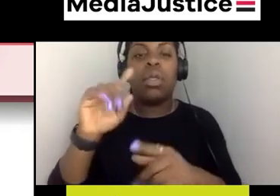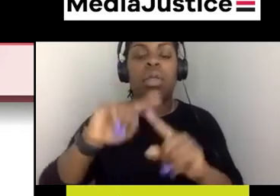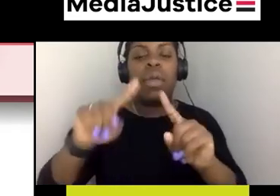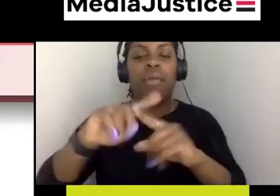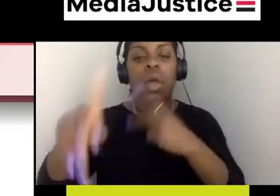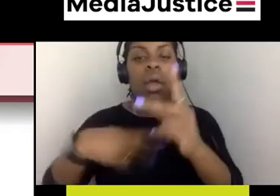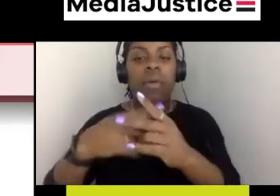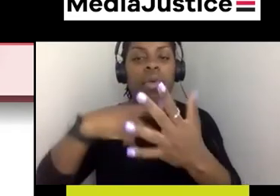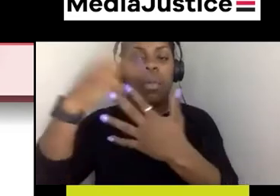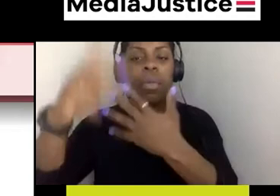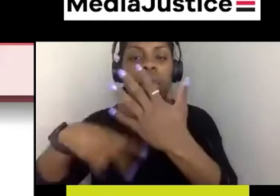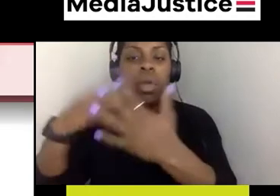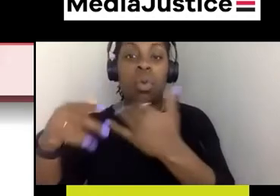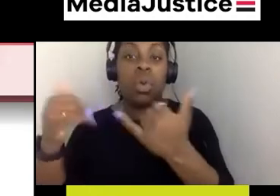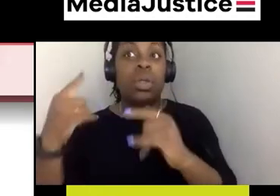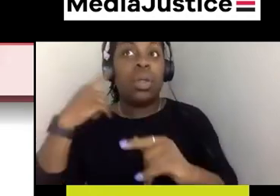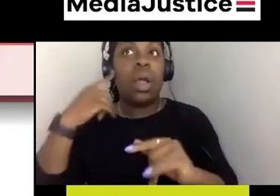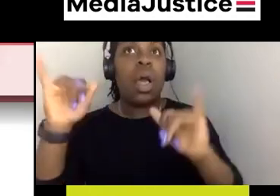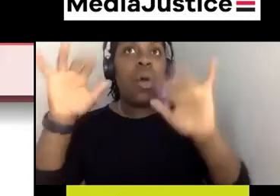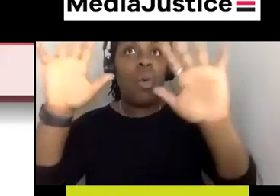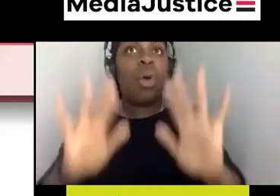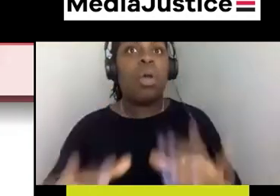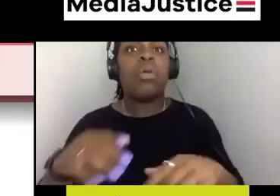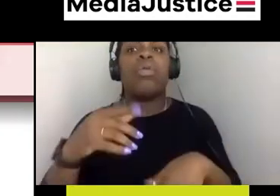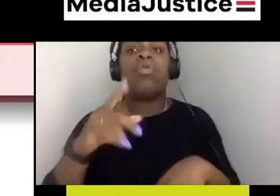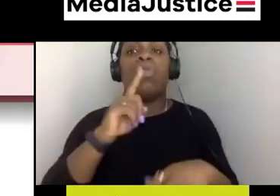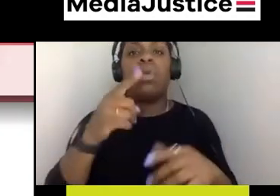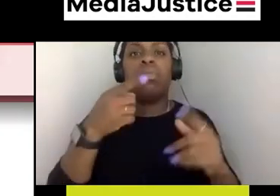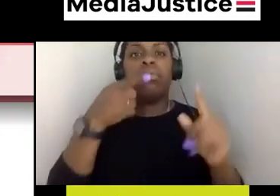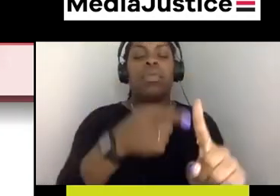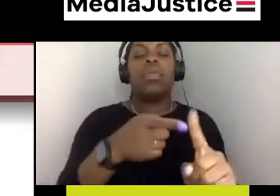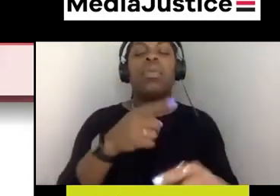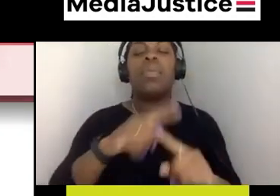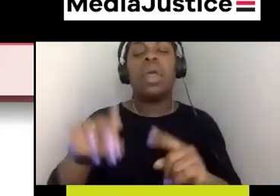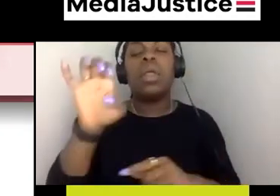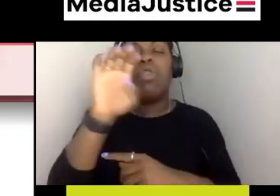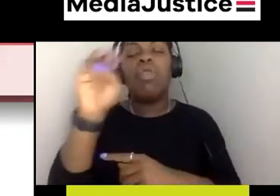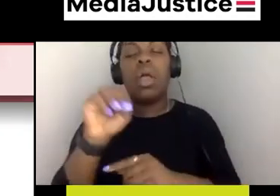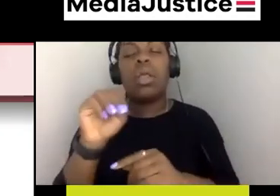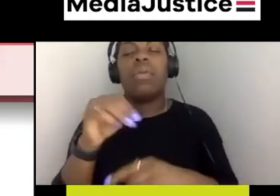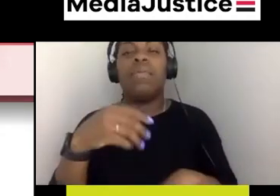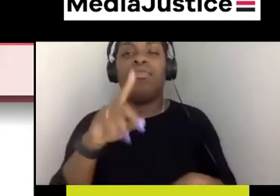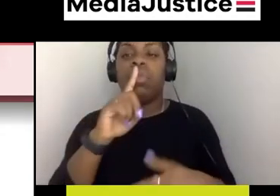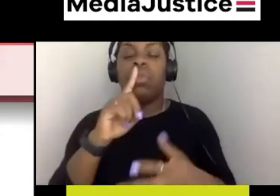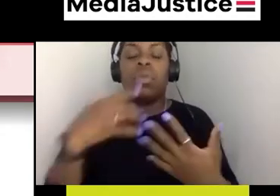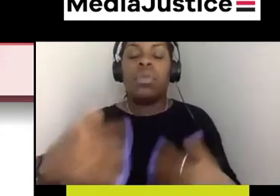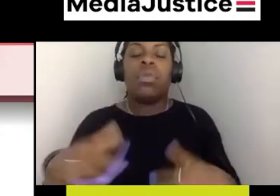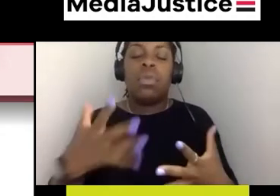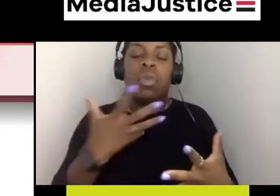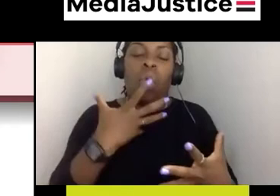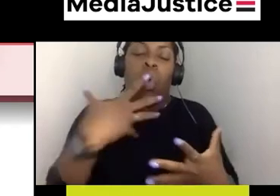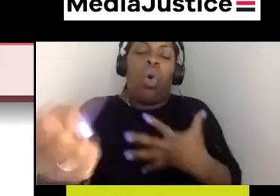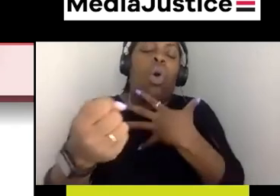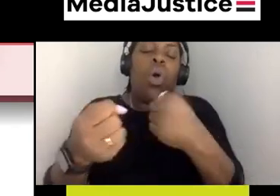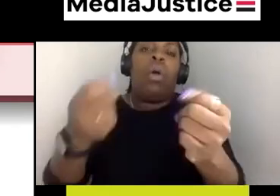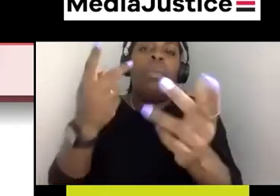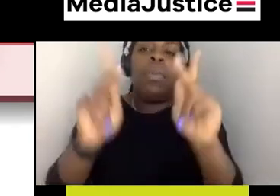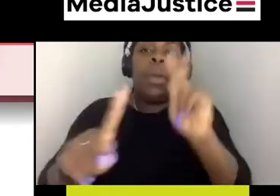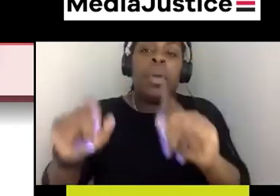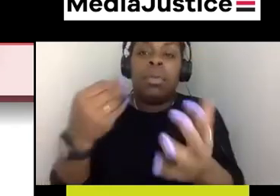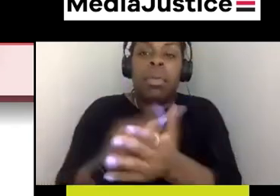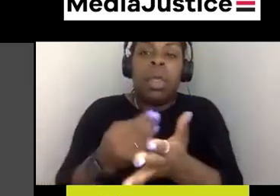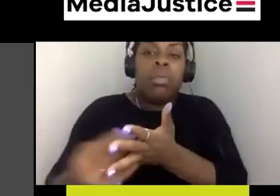el programa alternativo de sentencias programas. Es una compañía, básicamente una empresa de